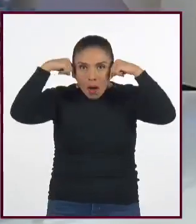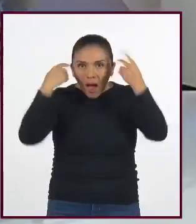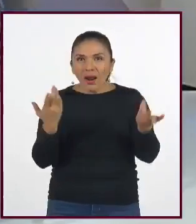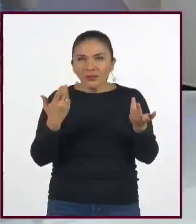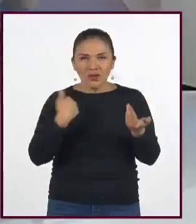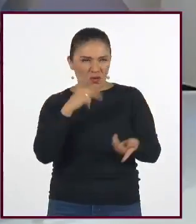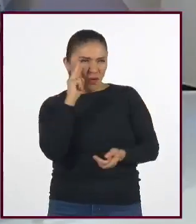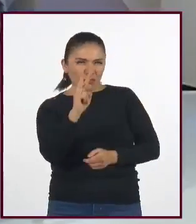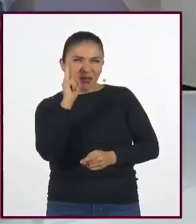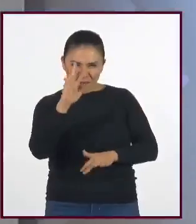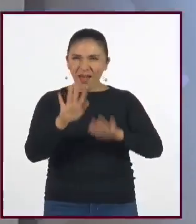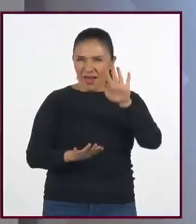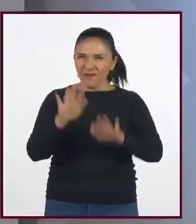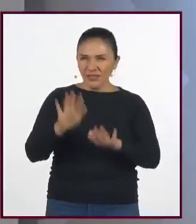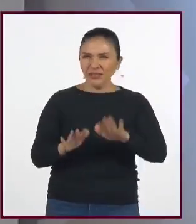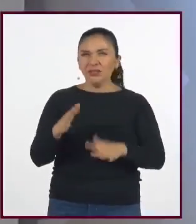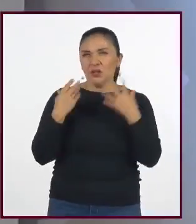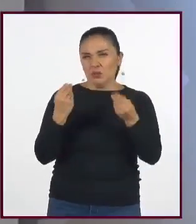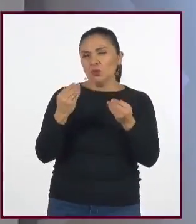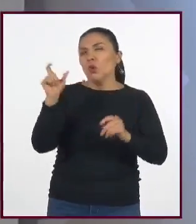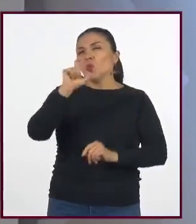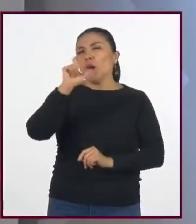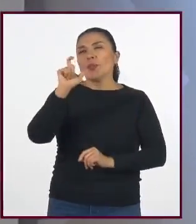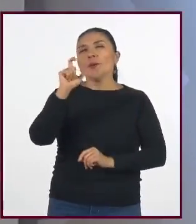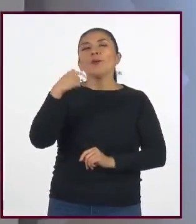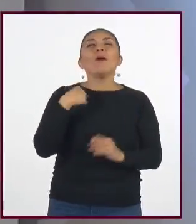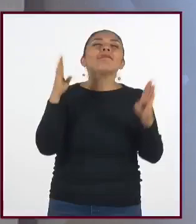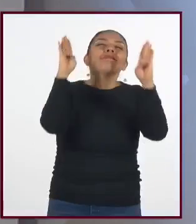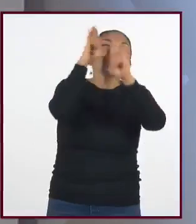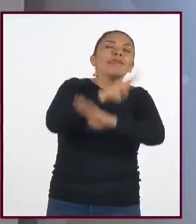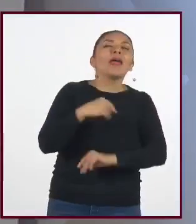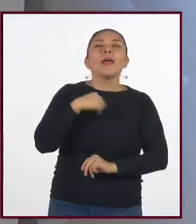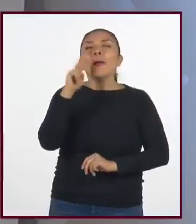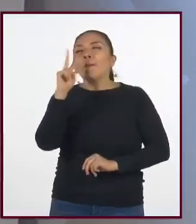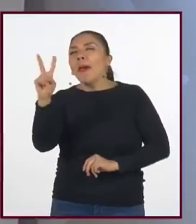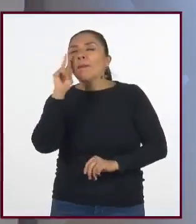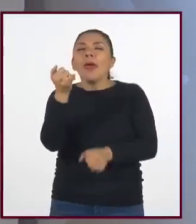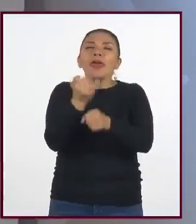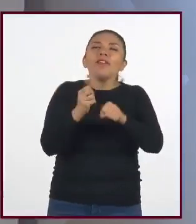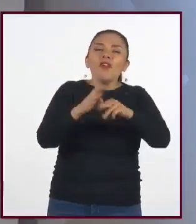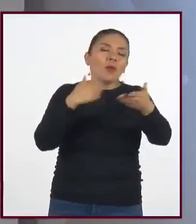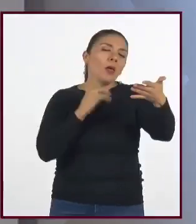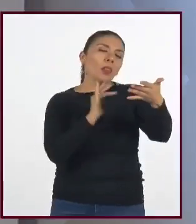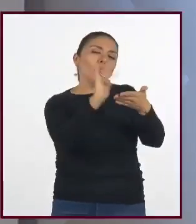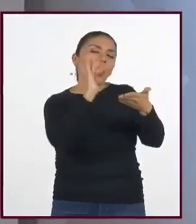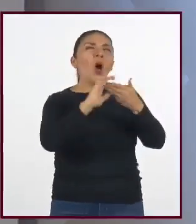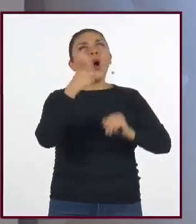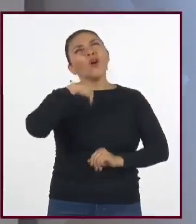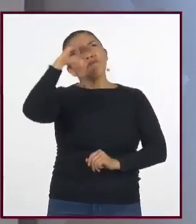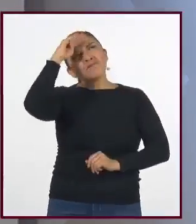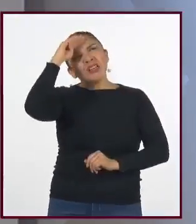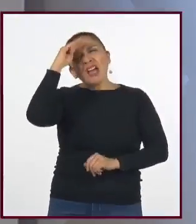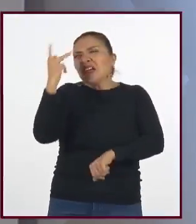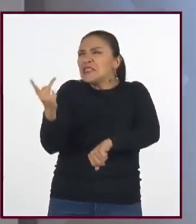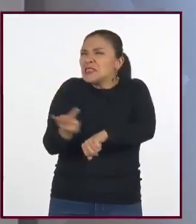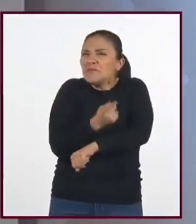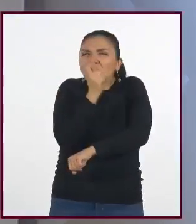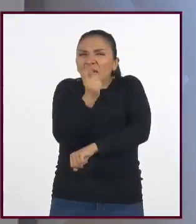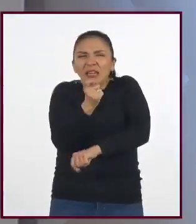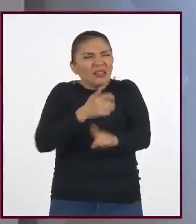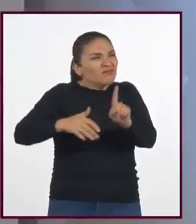veces, sobre todo en esos momentos de ocio, de estar viendo información y de estarse uno preguntando, bueno, ¿qué es lo que está sucediendo con